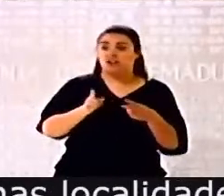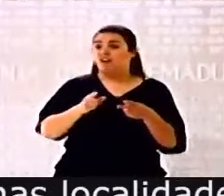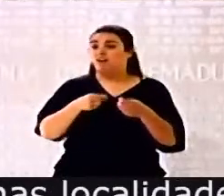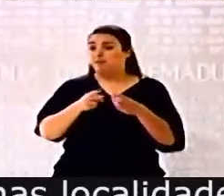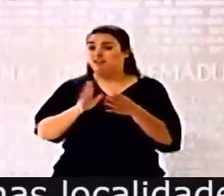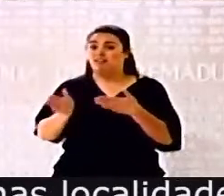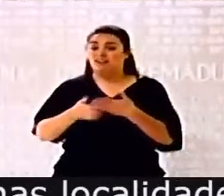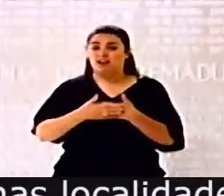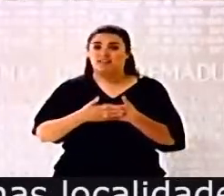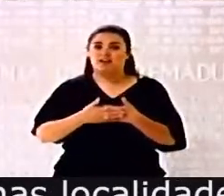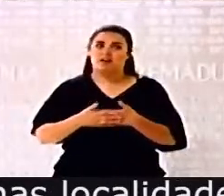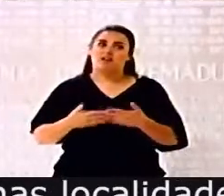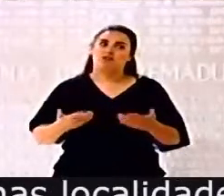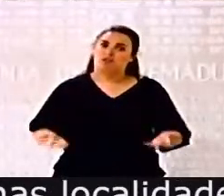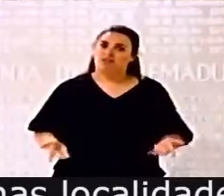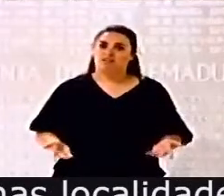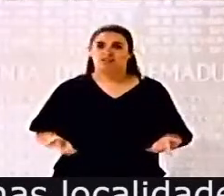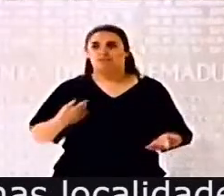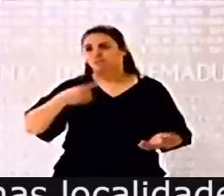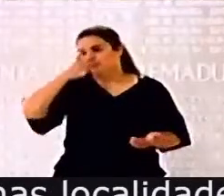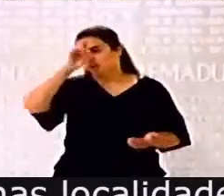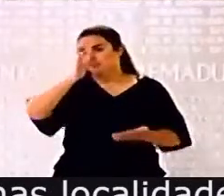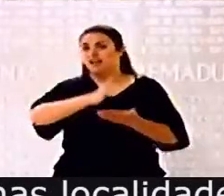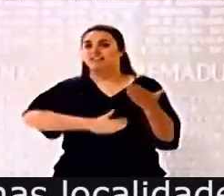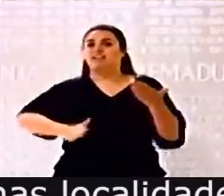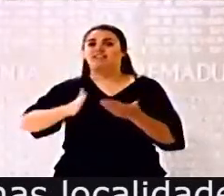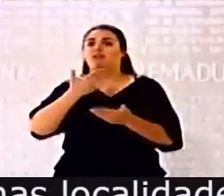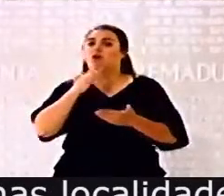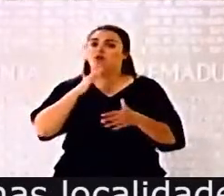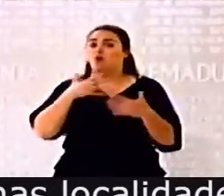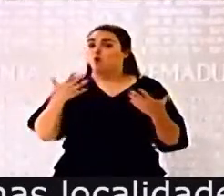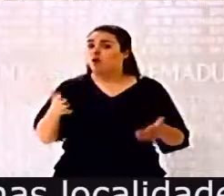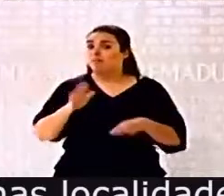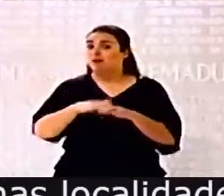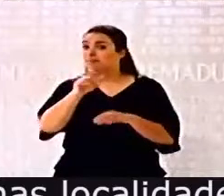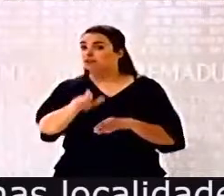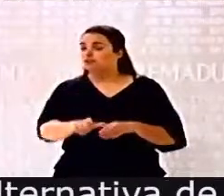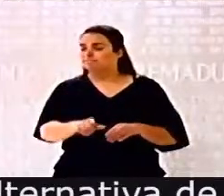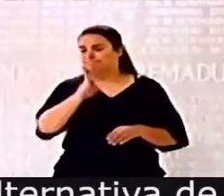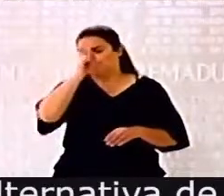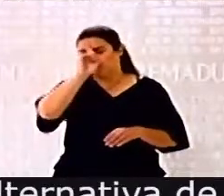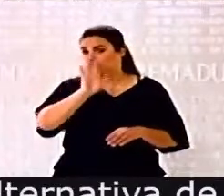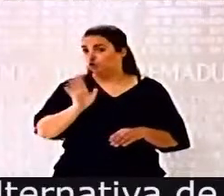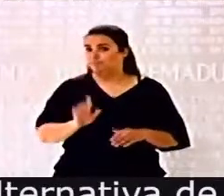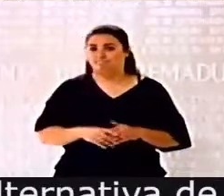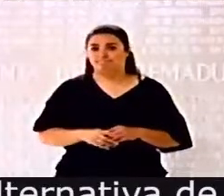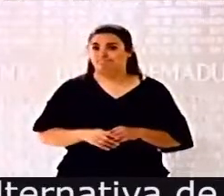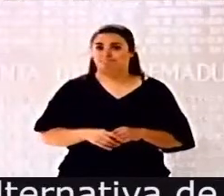abierta, no sé cuál es la alternativa de ocio para esas personas.